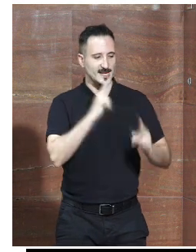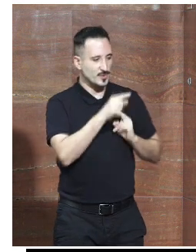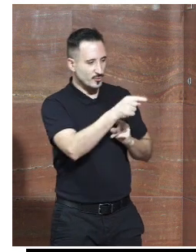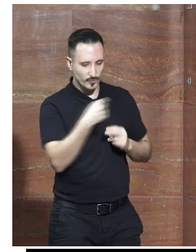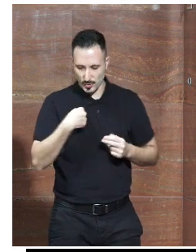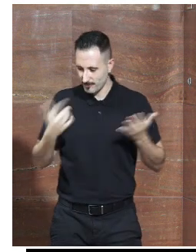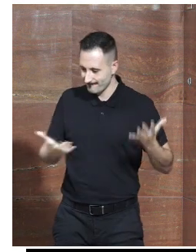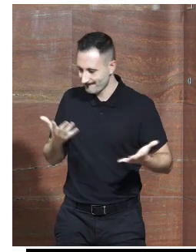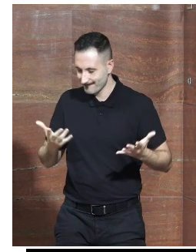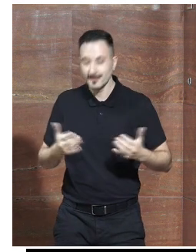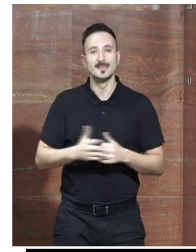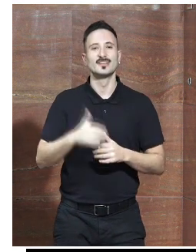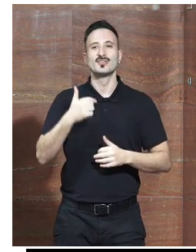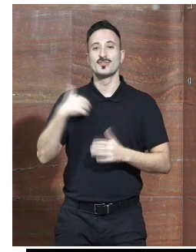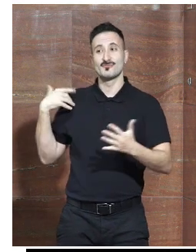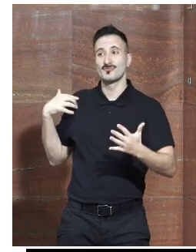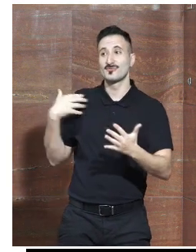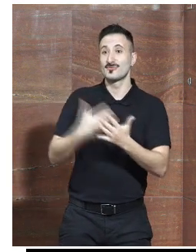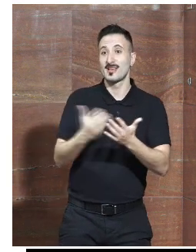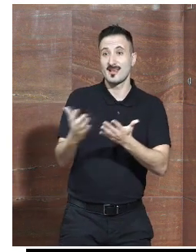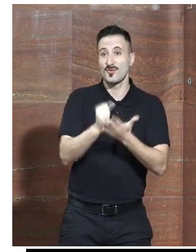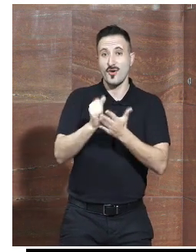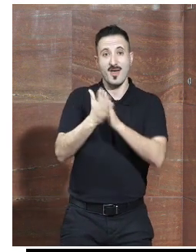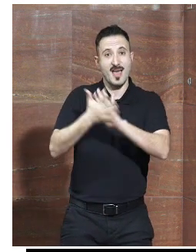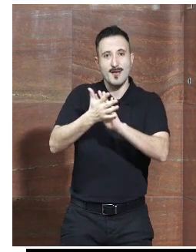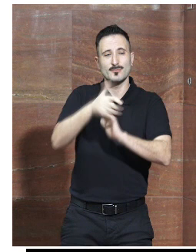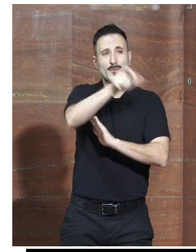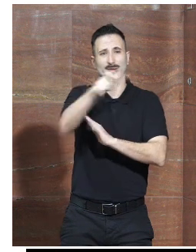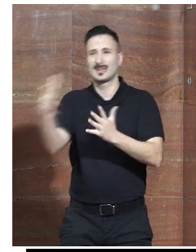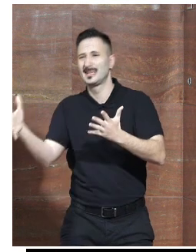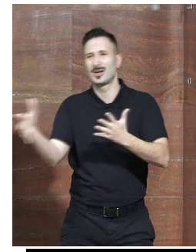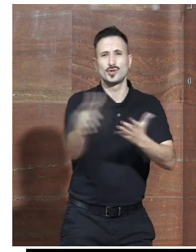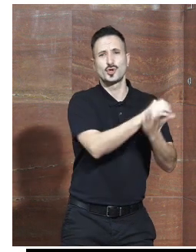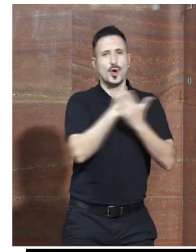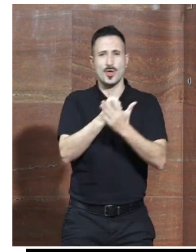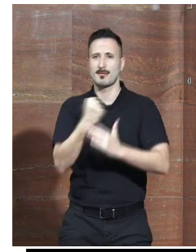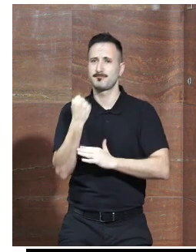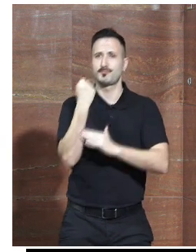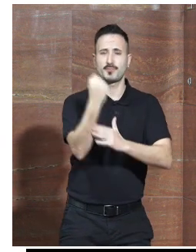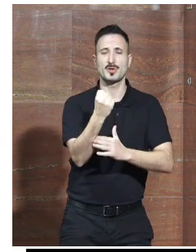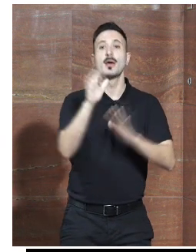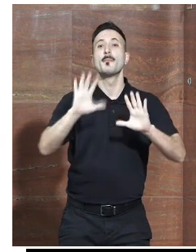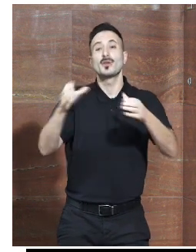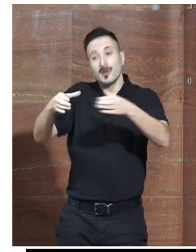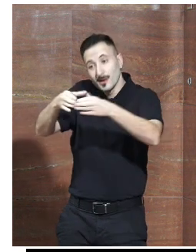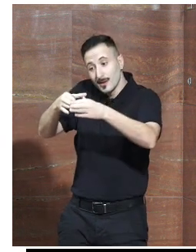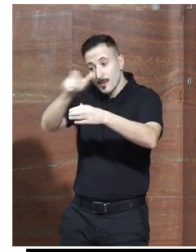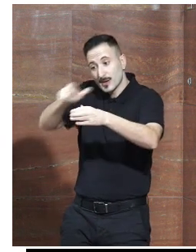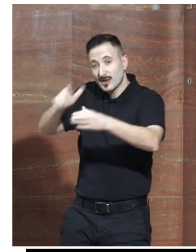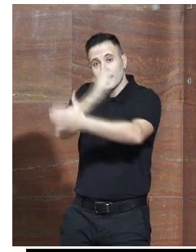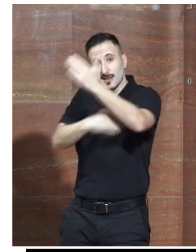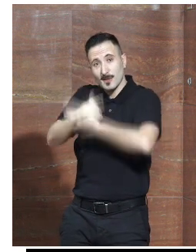Evidentemente, con todo lo que hemos hablado ahora, a toda la población, ¿no? Pero hay un grupo de la población, las personas con discapacidad